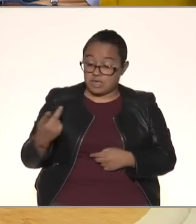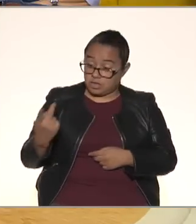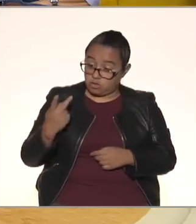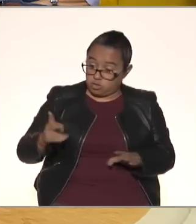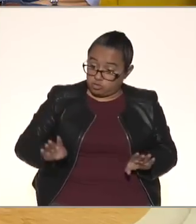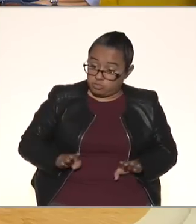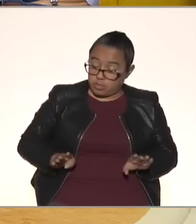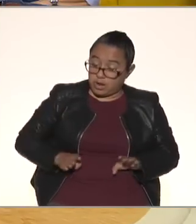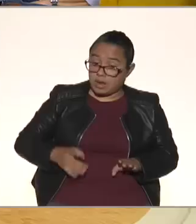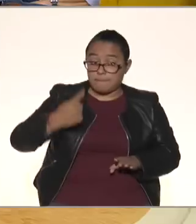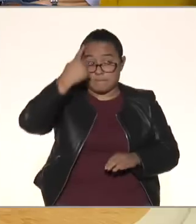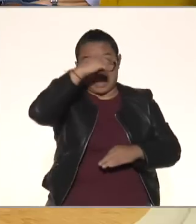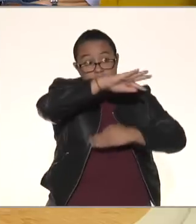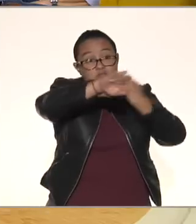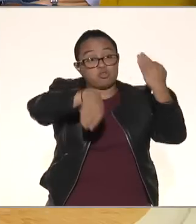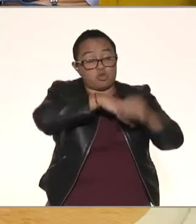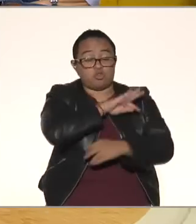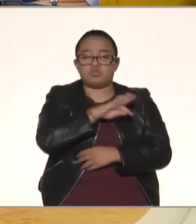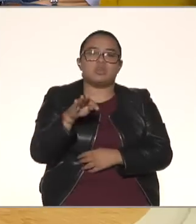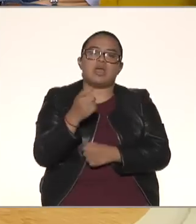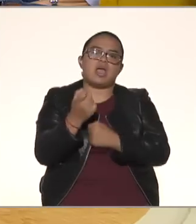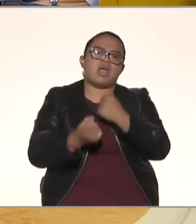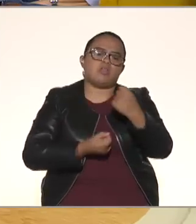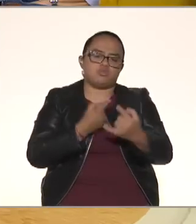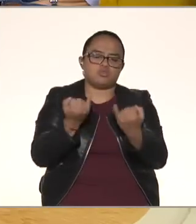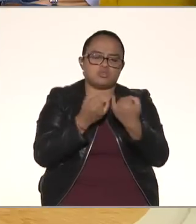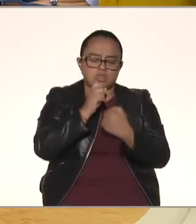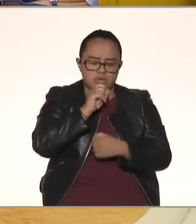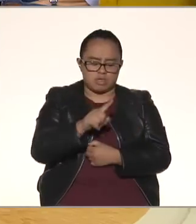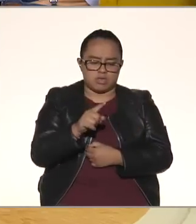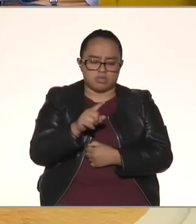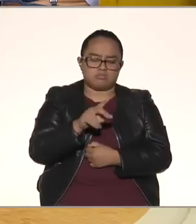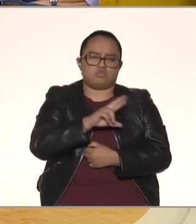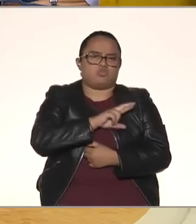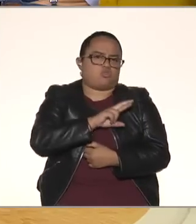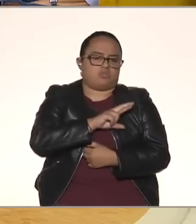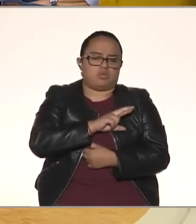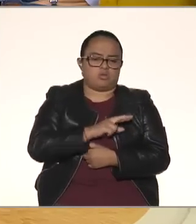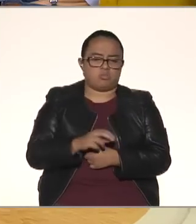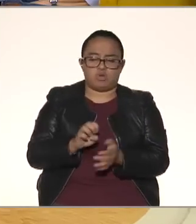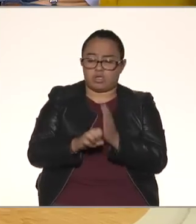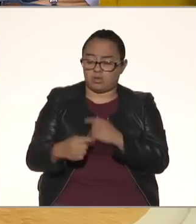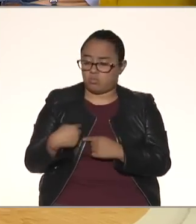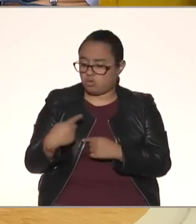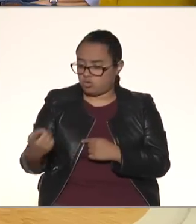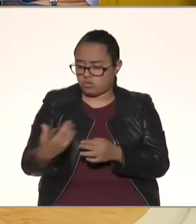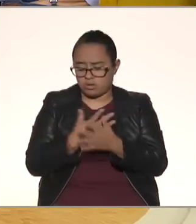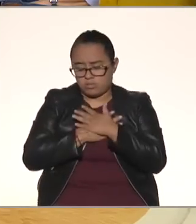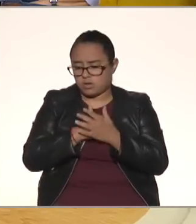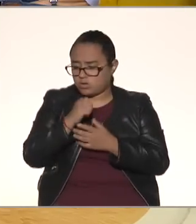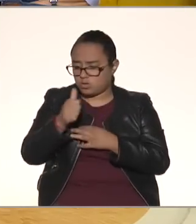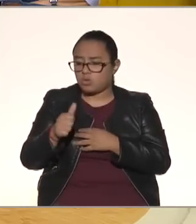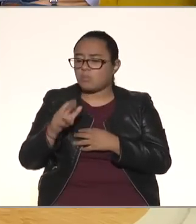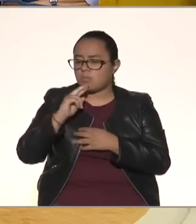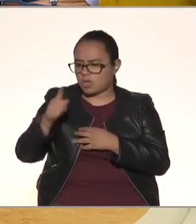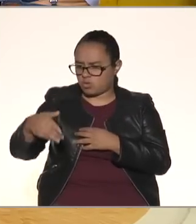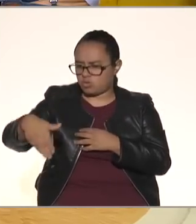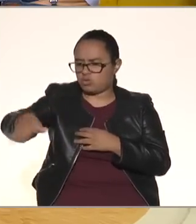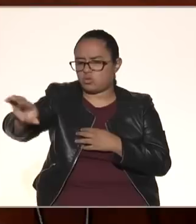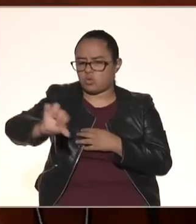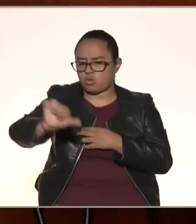que no es para todos, y hay que aprender, otro acto de amor también sería decir, no te amo, vete con quien sí te ama,